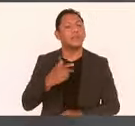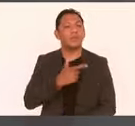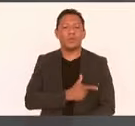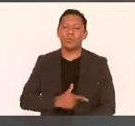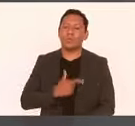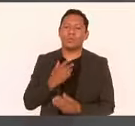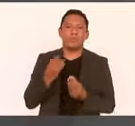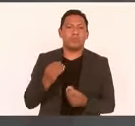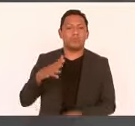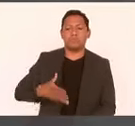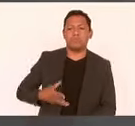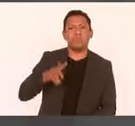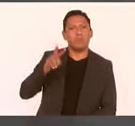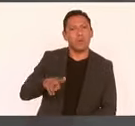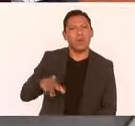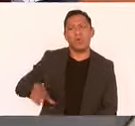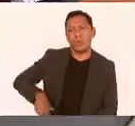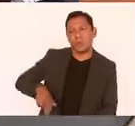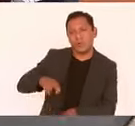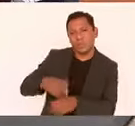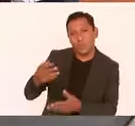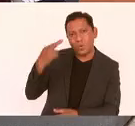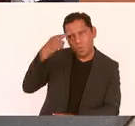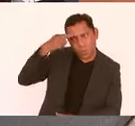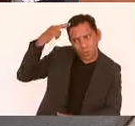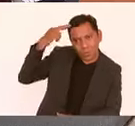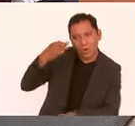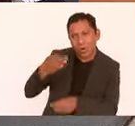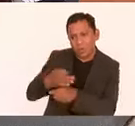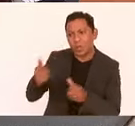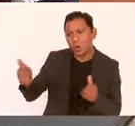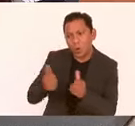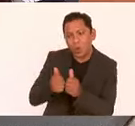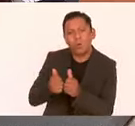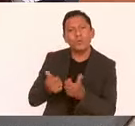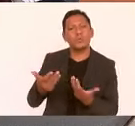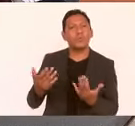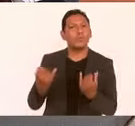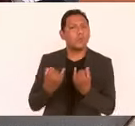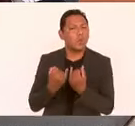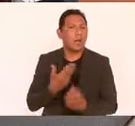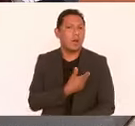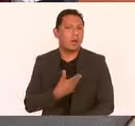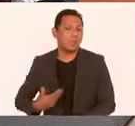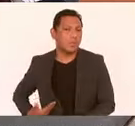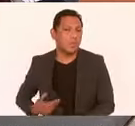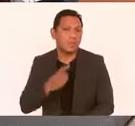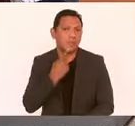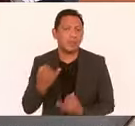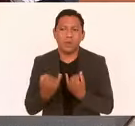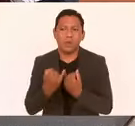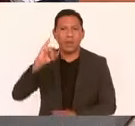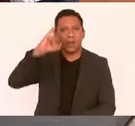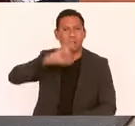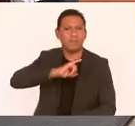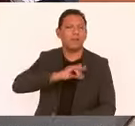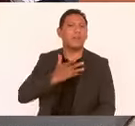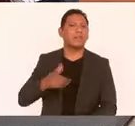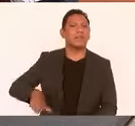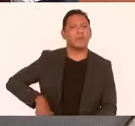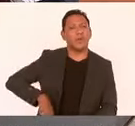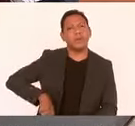gobernador Rutulio Escandón, estar hoy aquí con usted, en compañía del señor presidente y de la jefa de gobierno, a quien